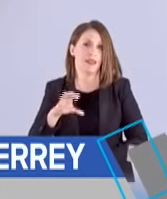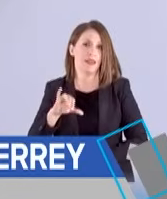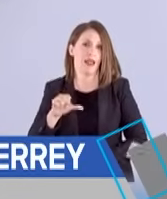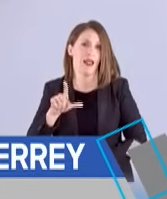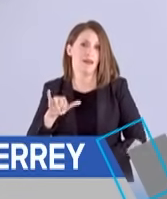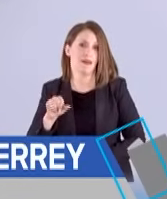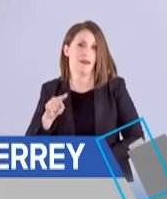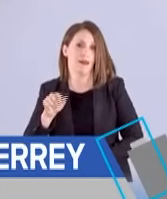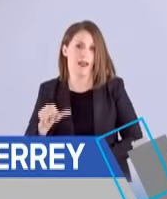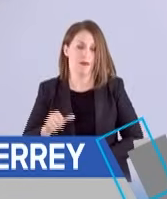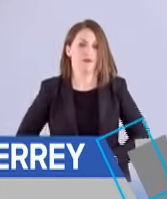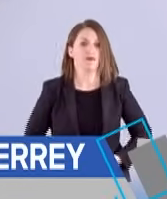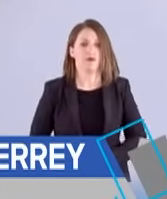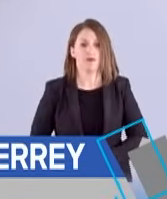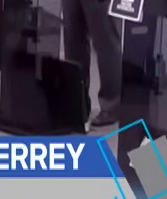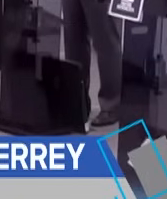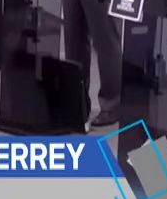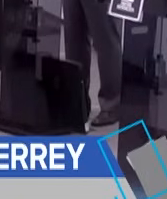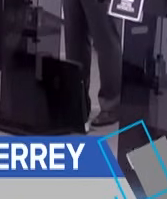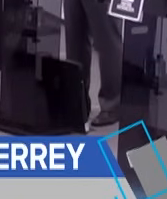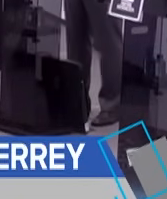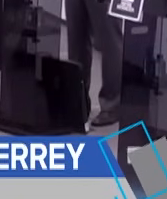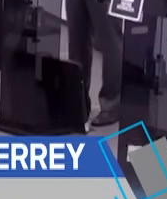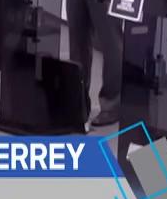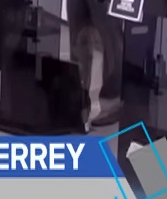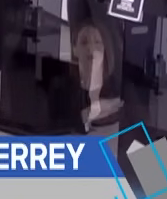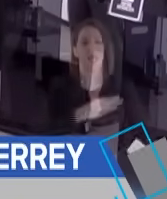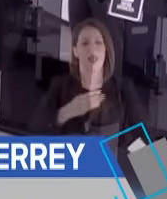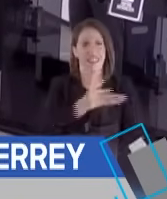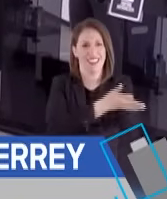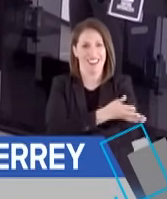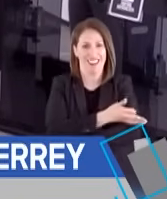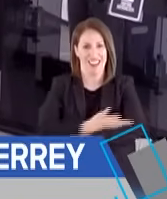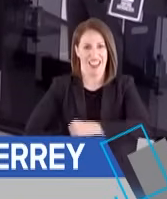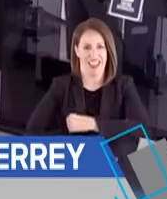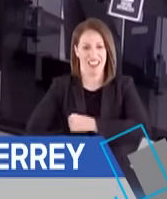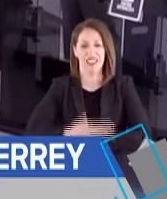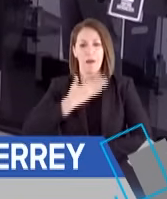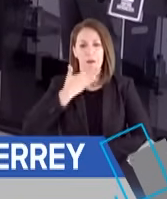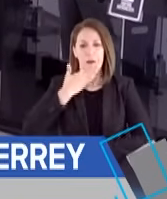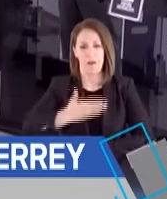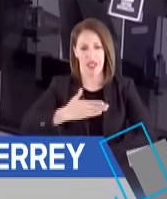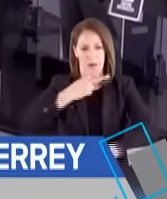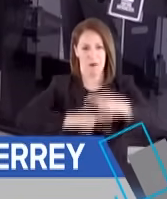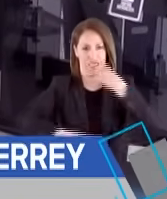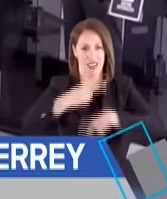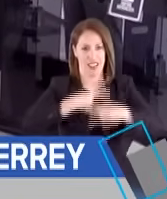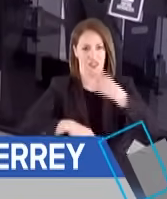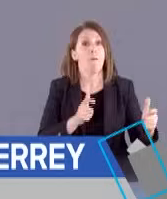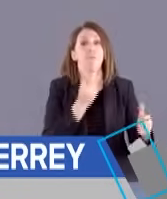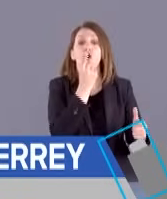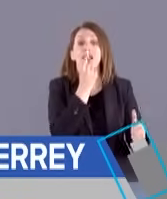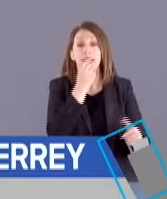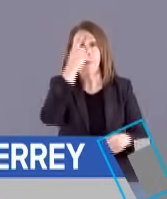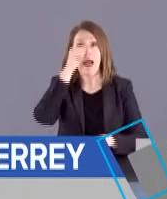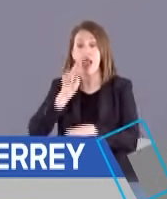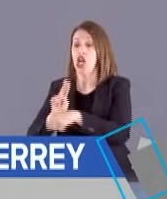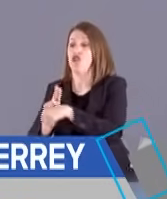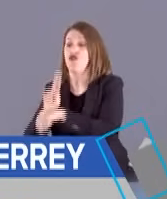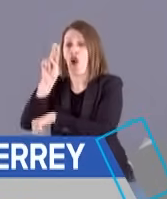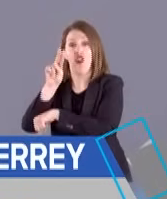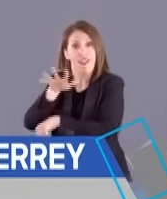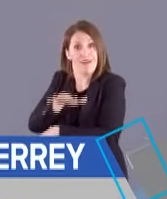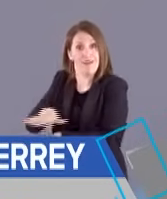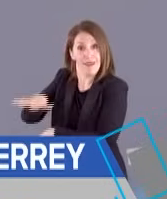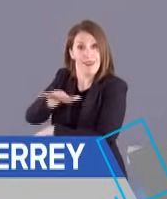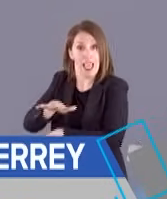anticipó que, de ganar la contienda, contratará 1,000 nuevos policías, 200 patrullas y 3,000 cámaras de seguridad. Necesitamos cubrir la